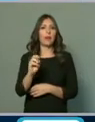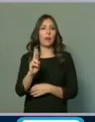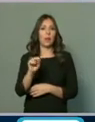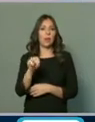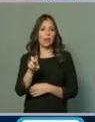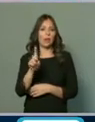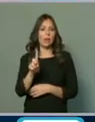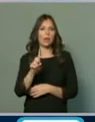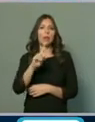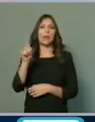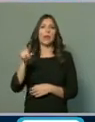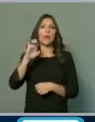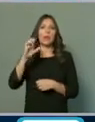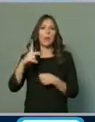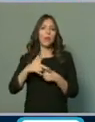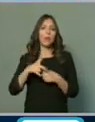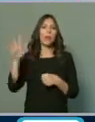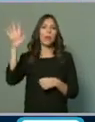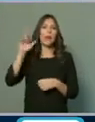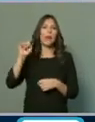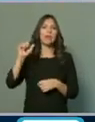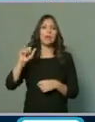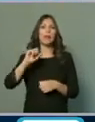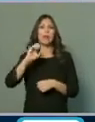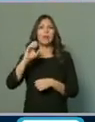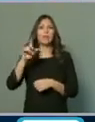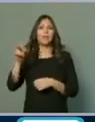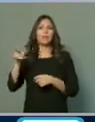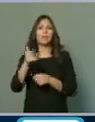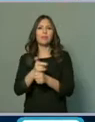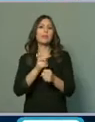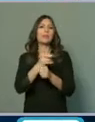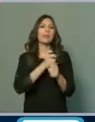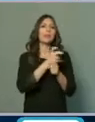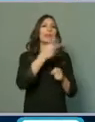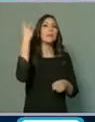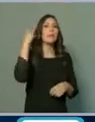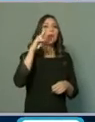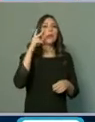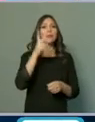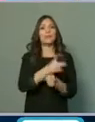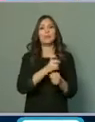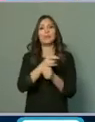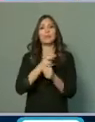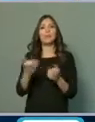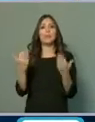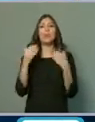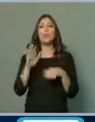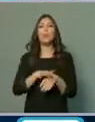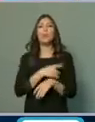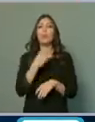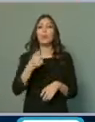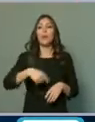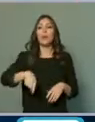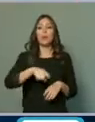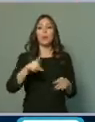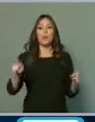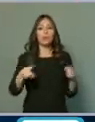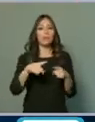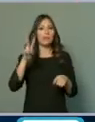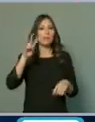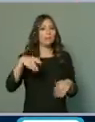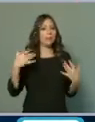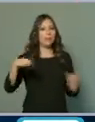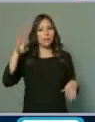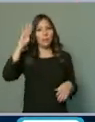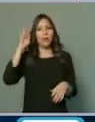Asia, en Europa, las invitan mucho a giras, porque realmente la técnica que ellas tienen es tremenda. De hecho,